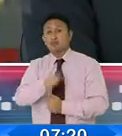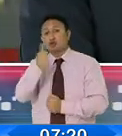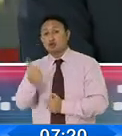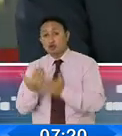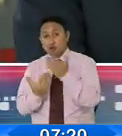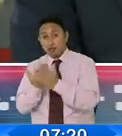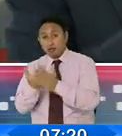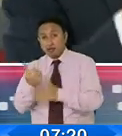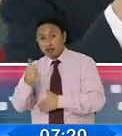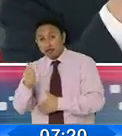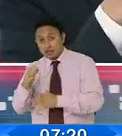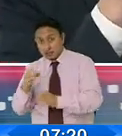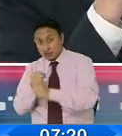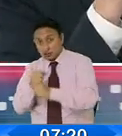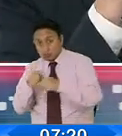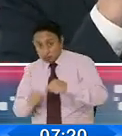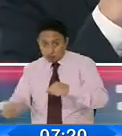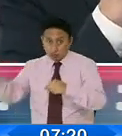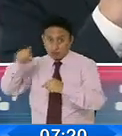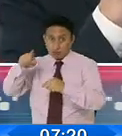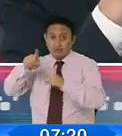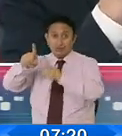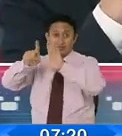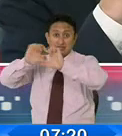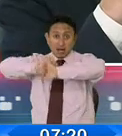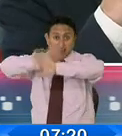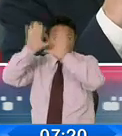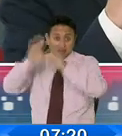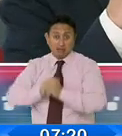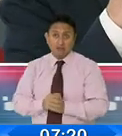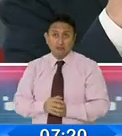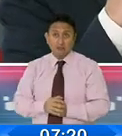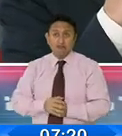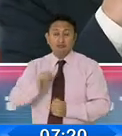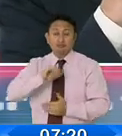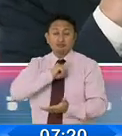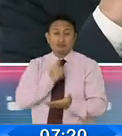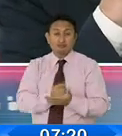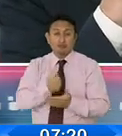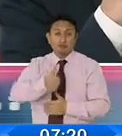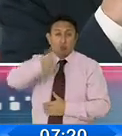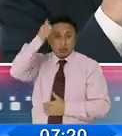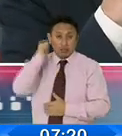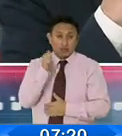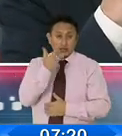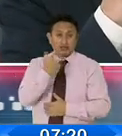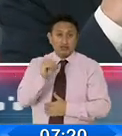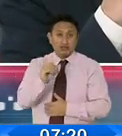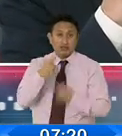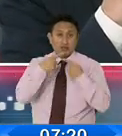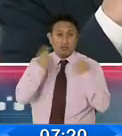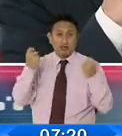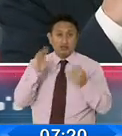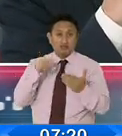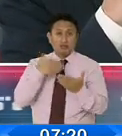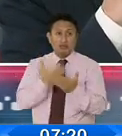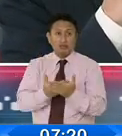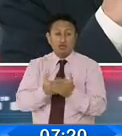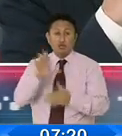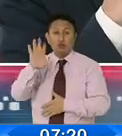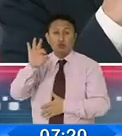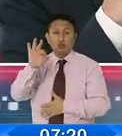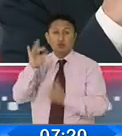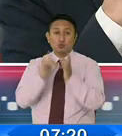mañana. Sí, desde el día de ayer a 30 de marzo y hasta el 9 de